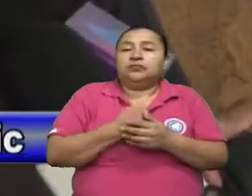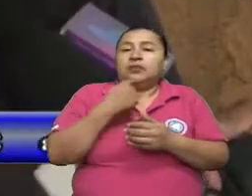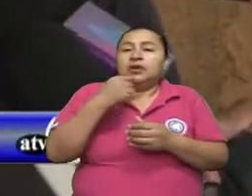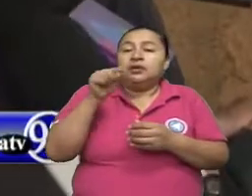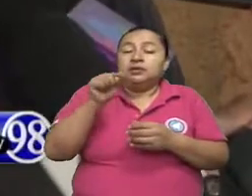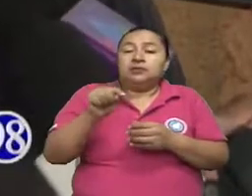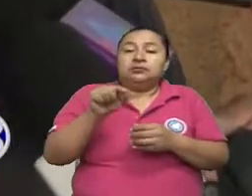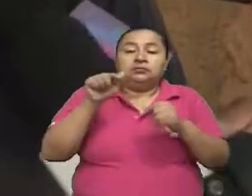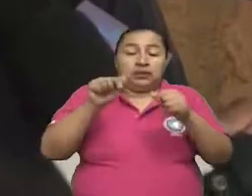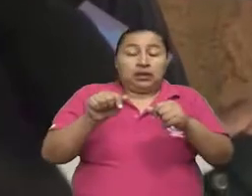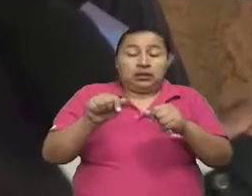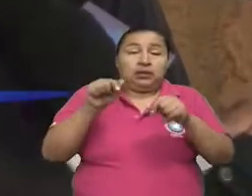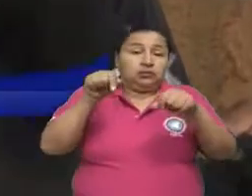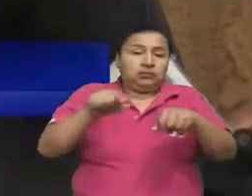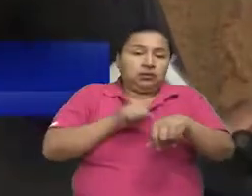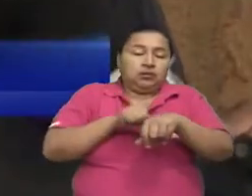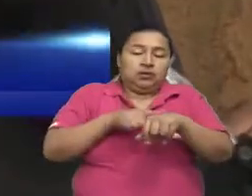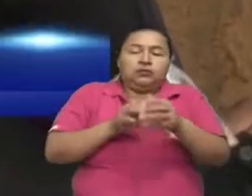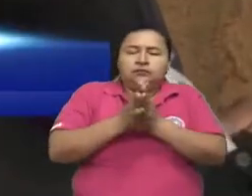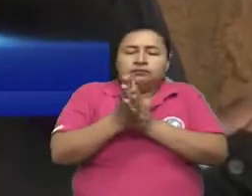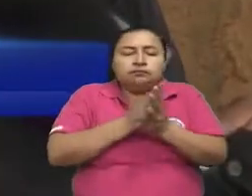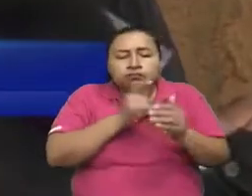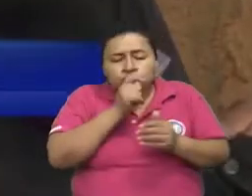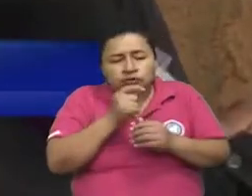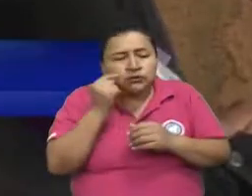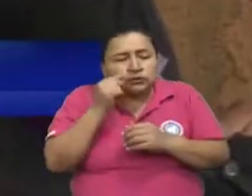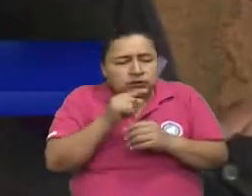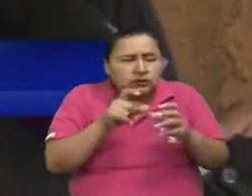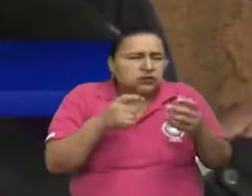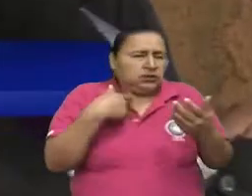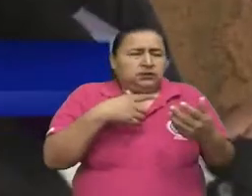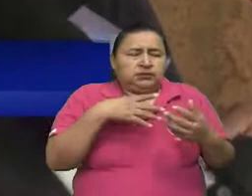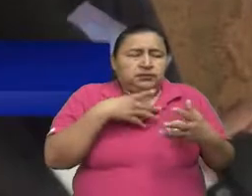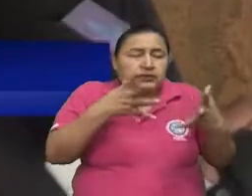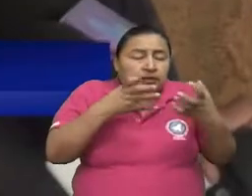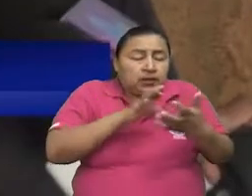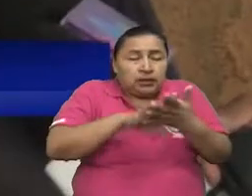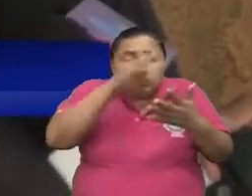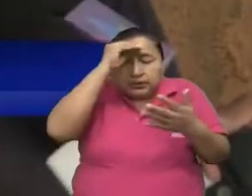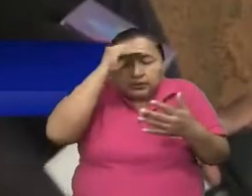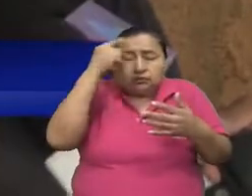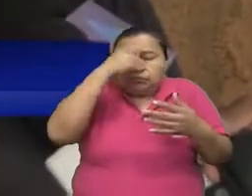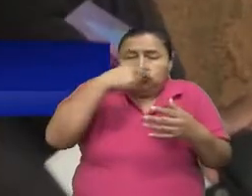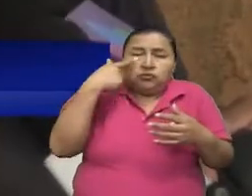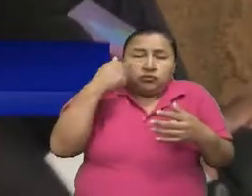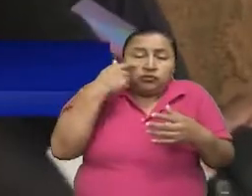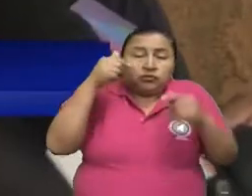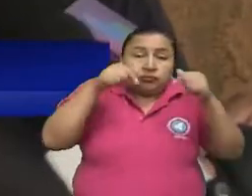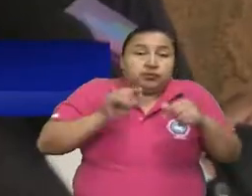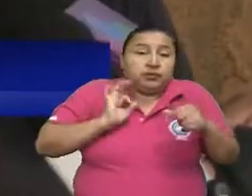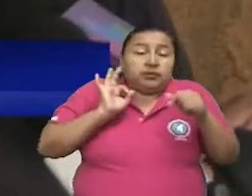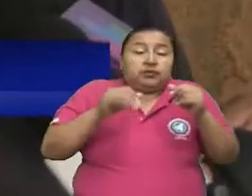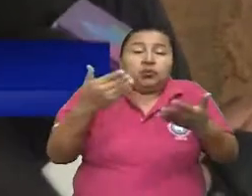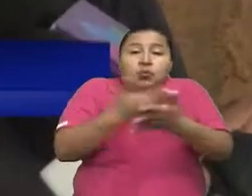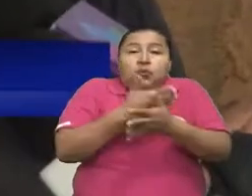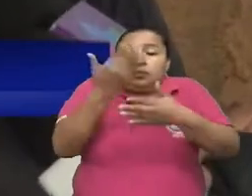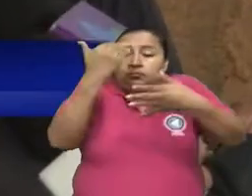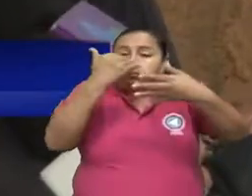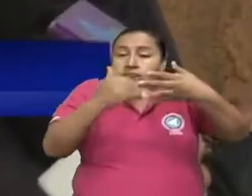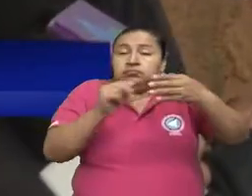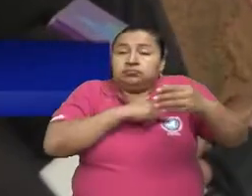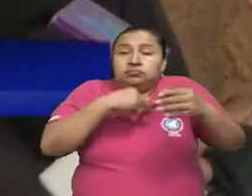a enamorarse del bambú y las ganas de aprender, yo sé que se les mira en su rostro y yo sé que para que arranquen una nueva etapa de lo que